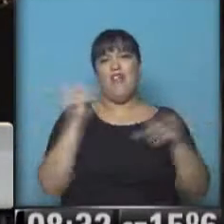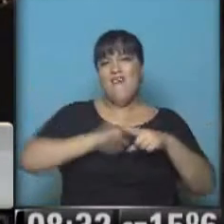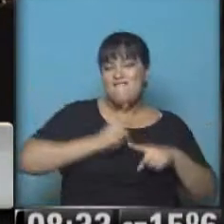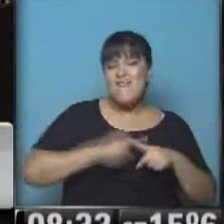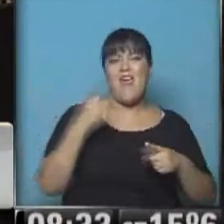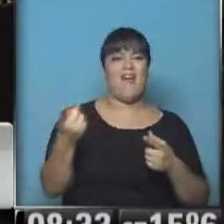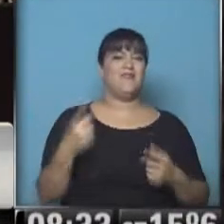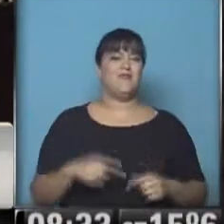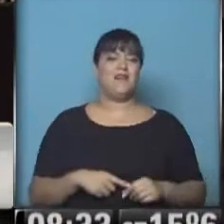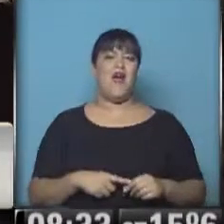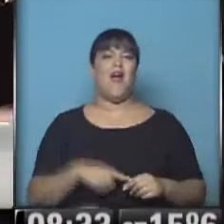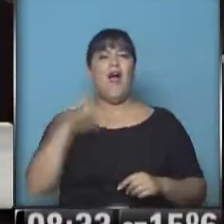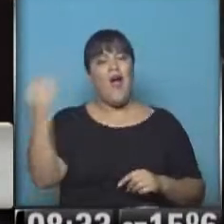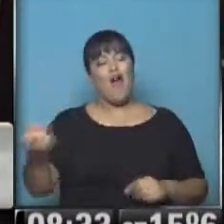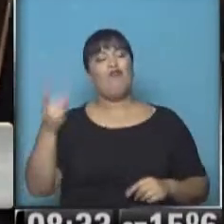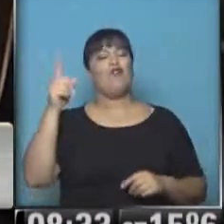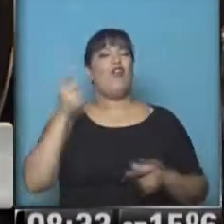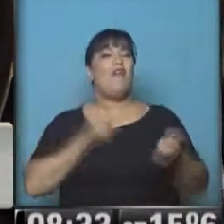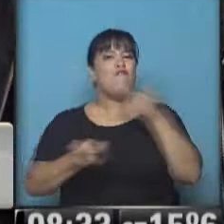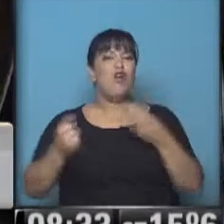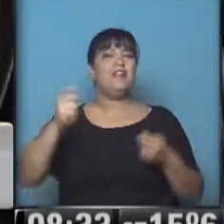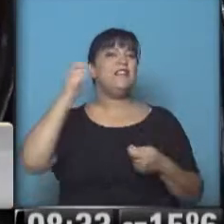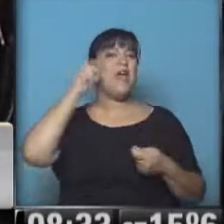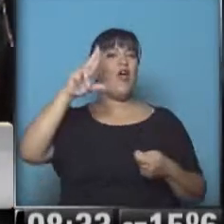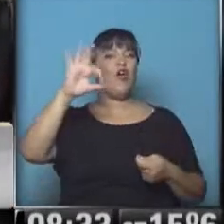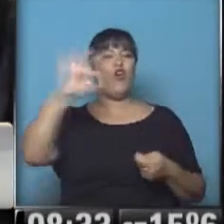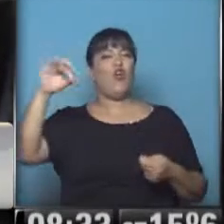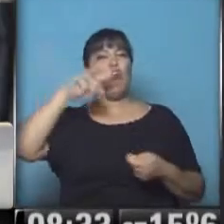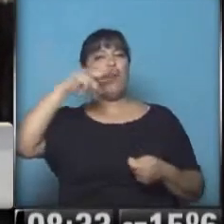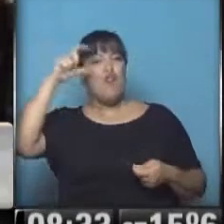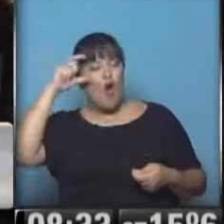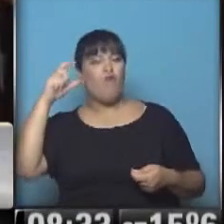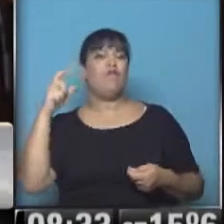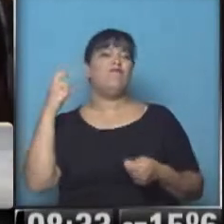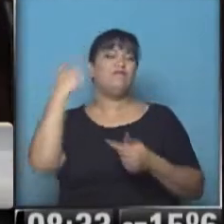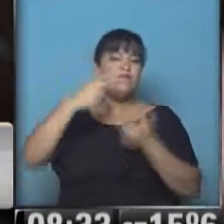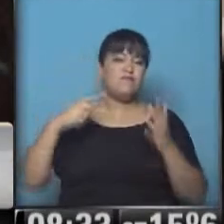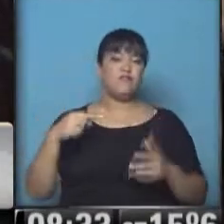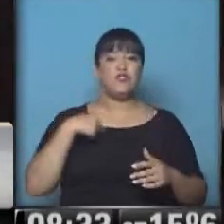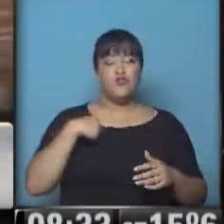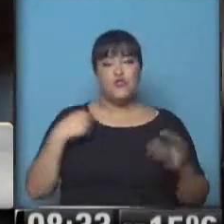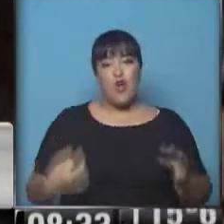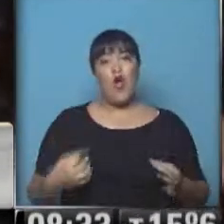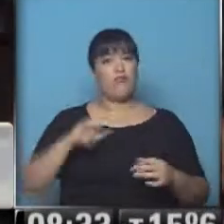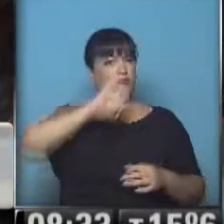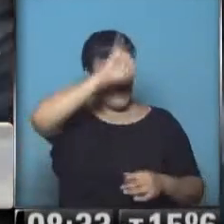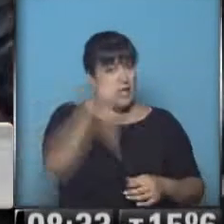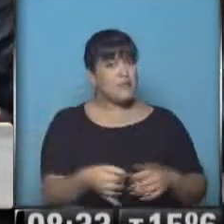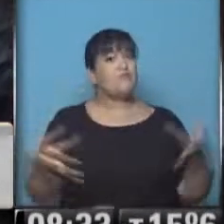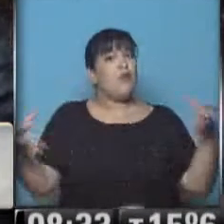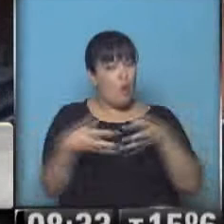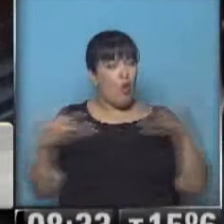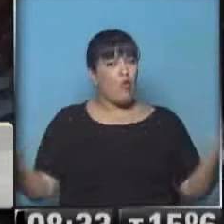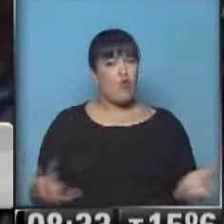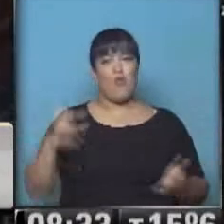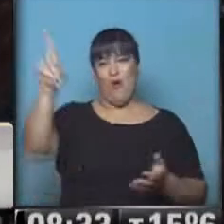Eugenio de Group, que se encarga siempre que las tertulias sean lindas. Entonces, de hecho, nosotros aceptamos tocar en grupo, que vino